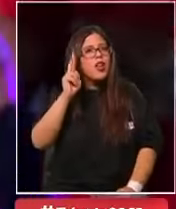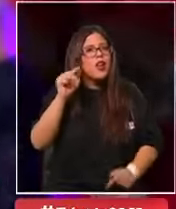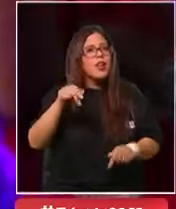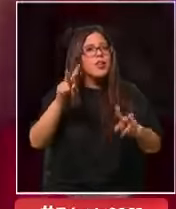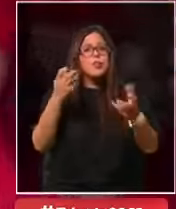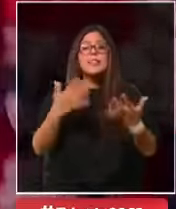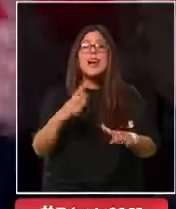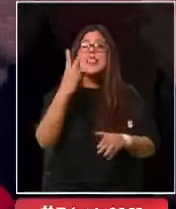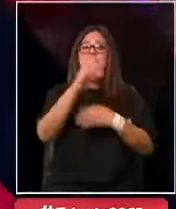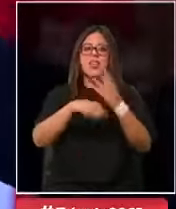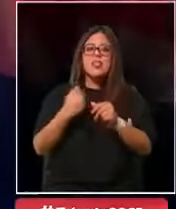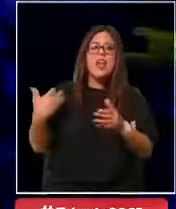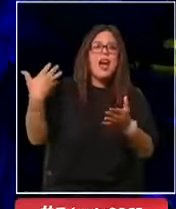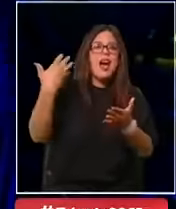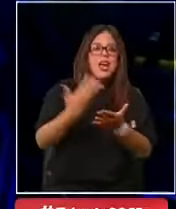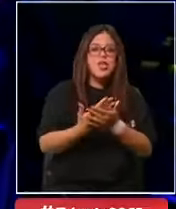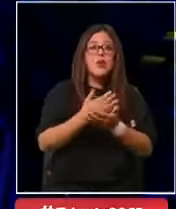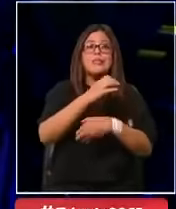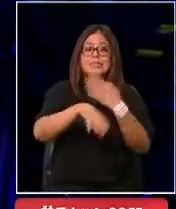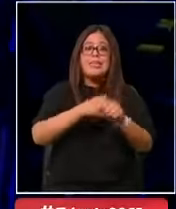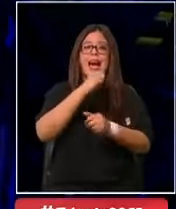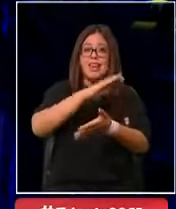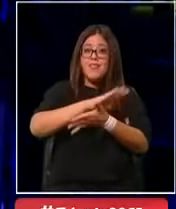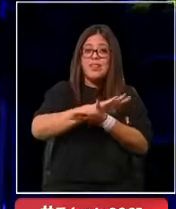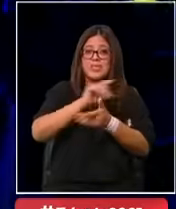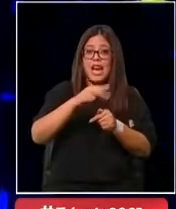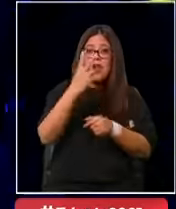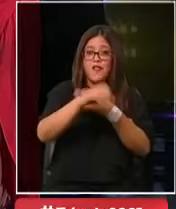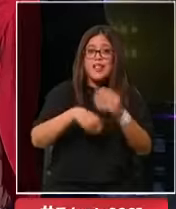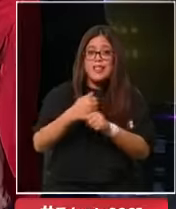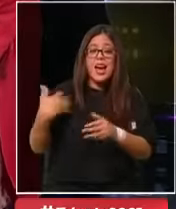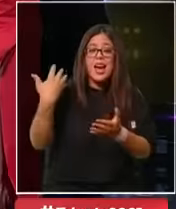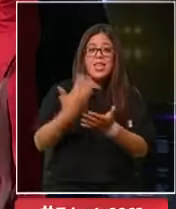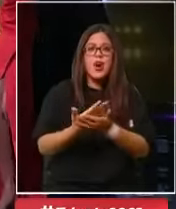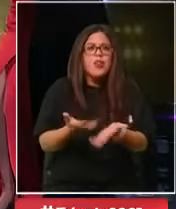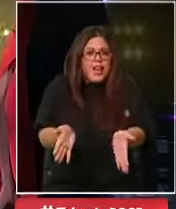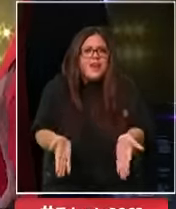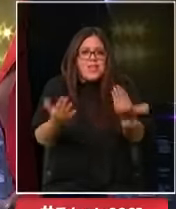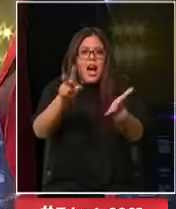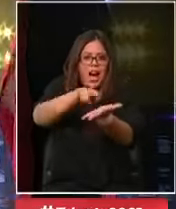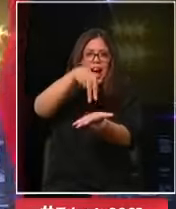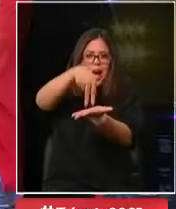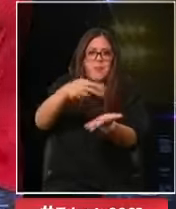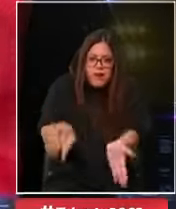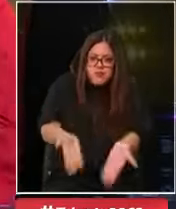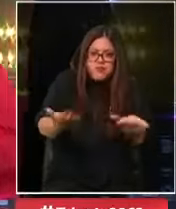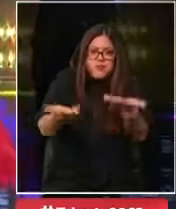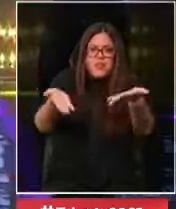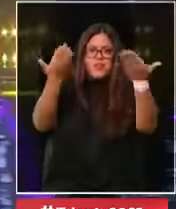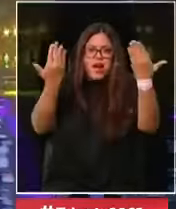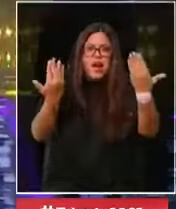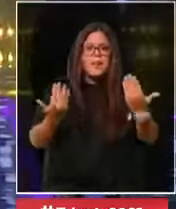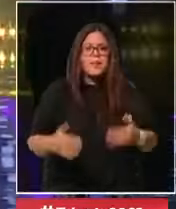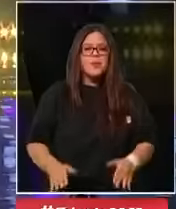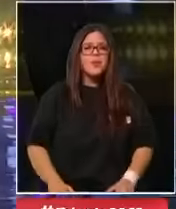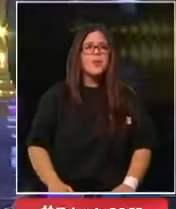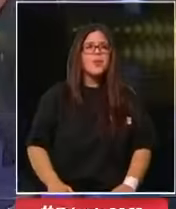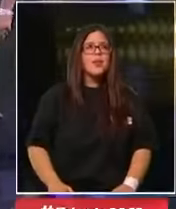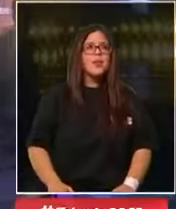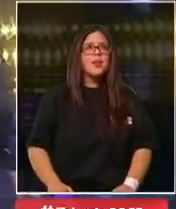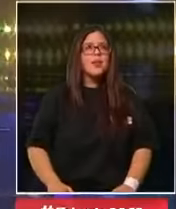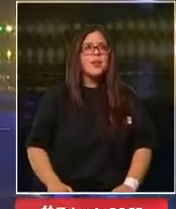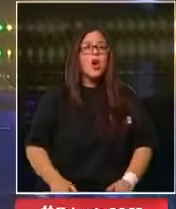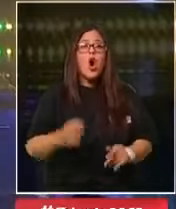20 años. ¡Vamos, el aniversario vamos. De 20 años. ¡De pie todos, de pie todos, de pie todos! A seguir aportando, mi gente. Vayan a, vayan a